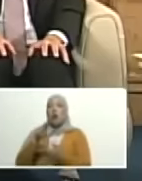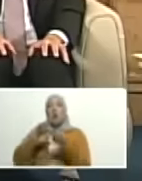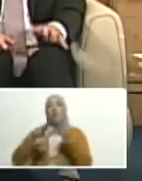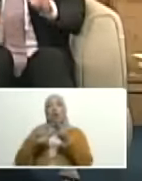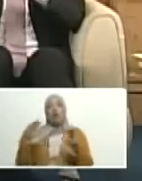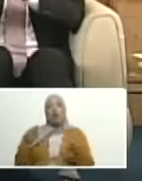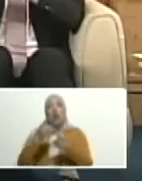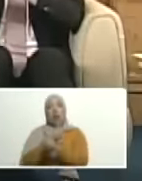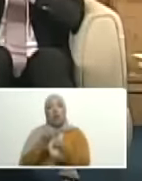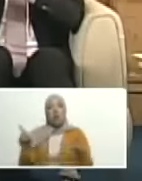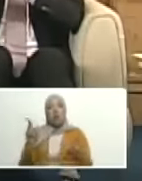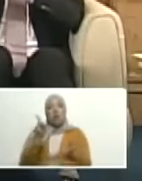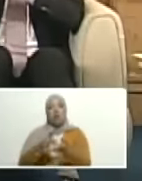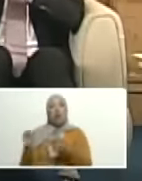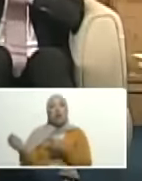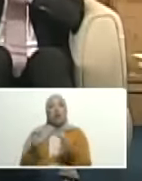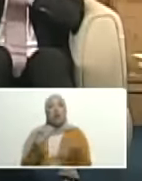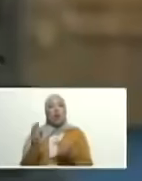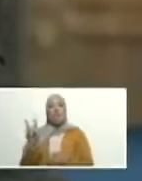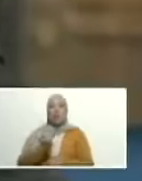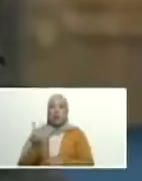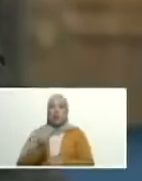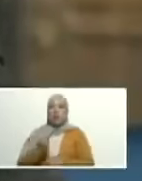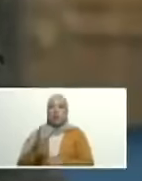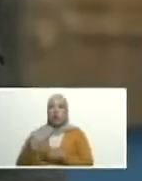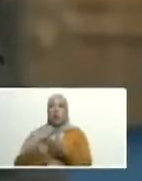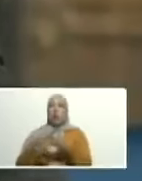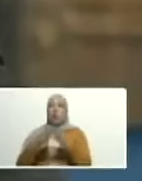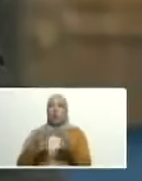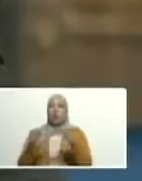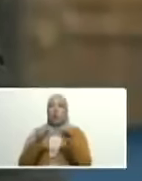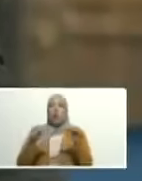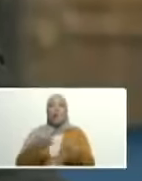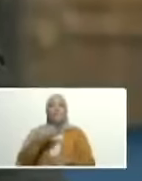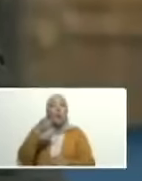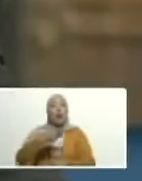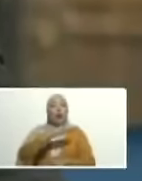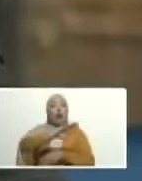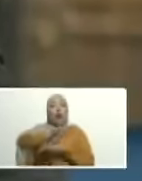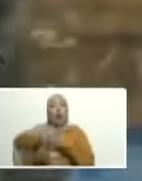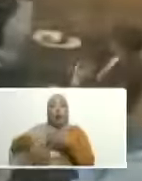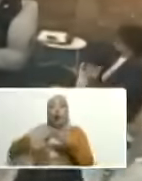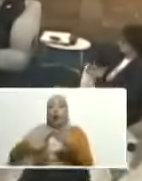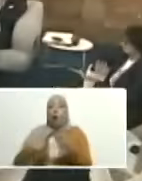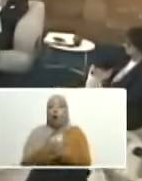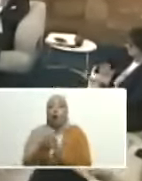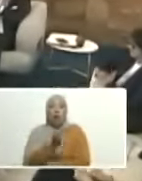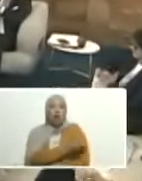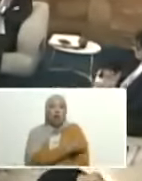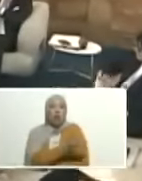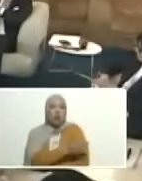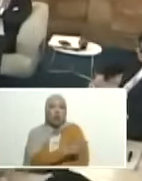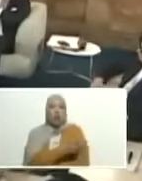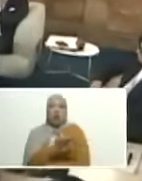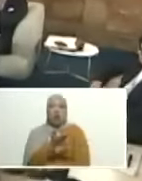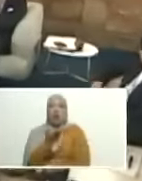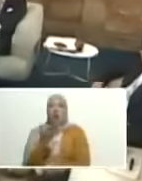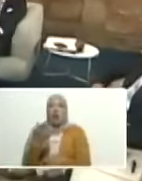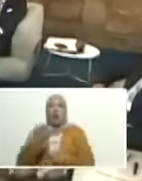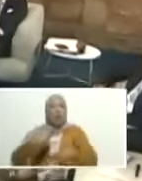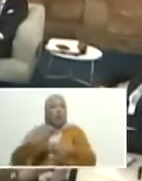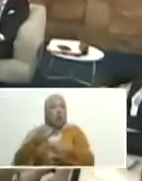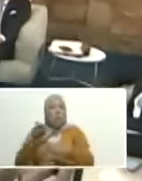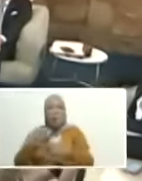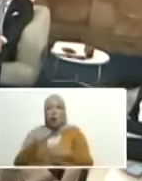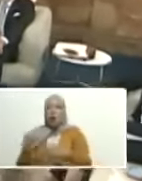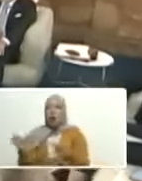la democracia y el diálogo en Venezuela con todos los sectores políticos, de la izquierda, del centro, de la derecha,